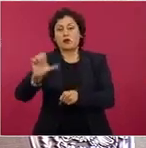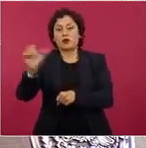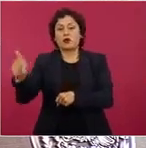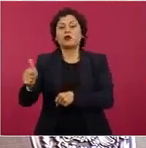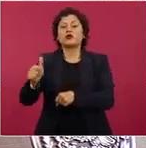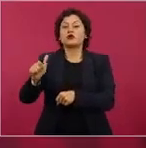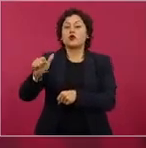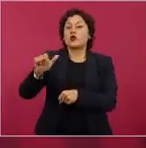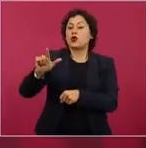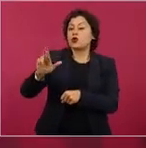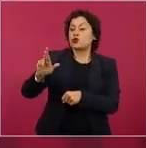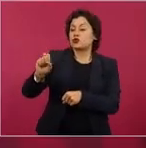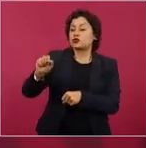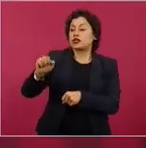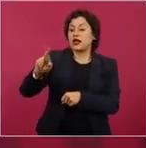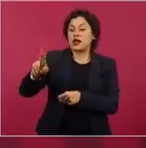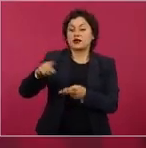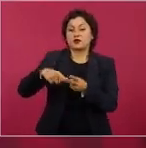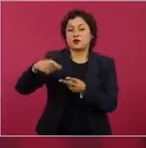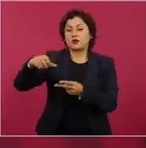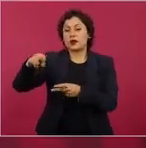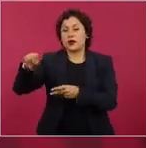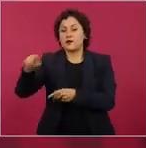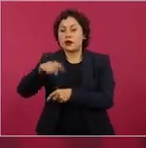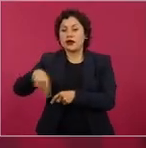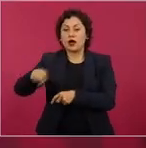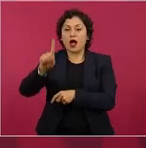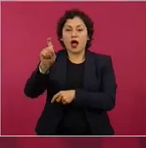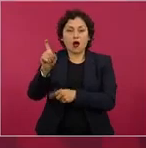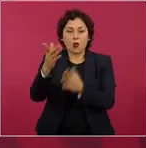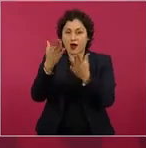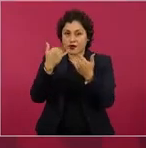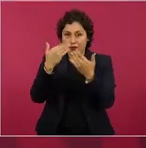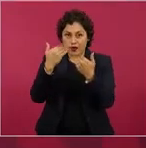Escuinapa, les falta agua.